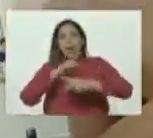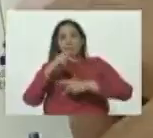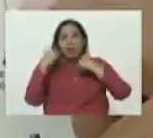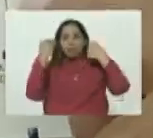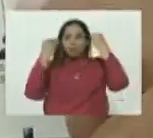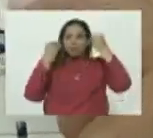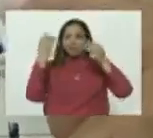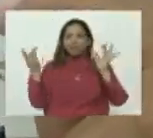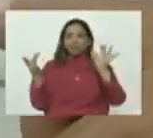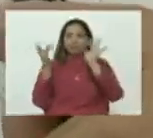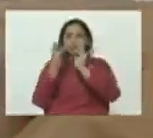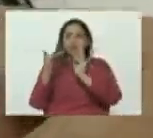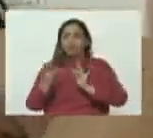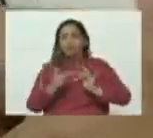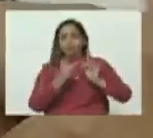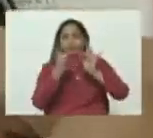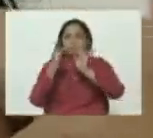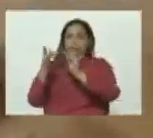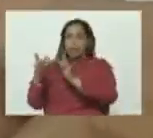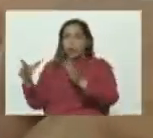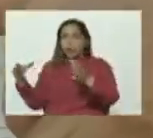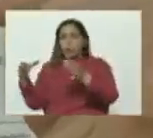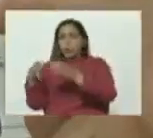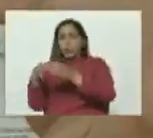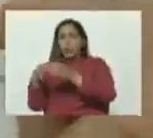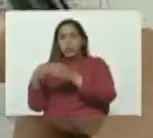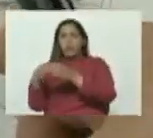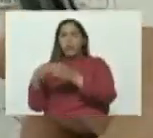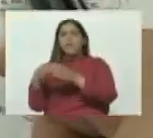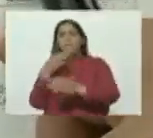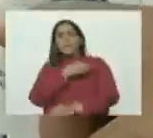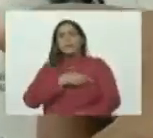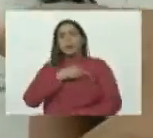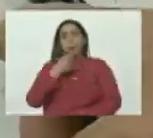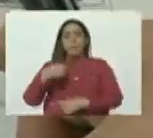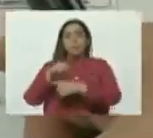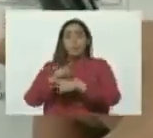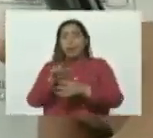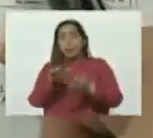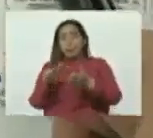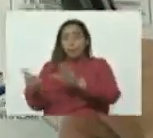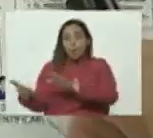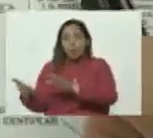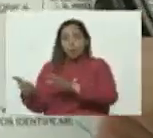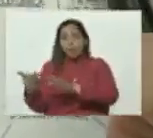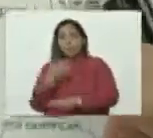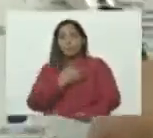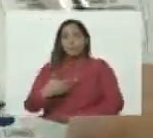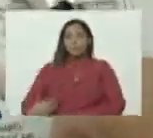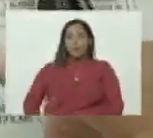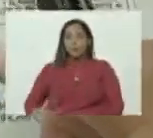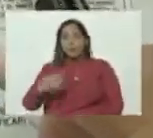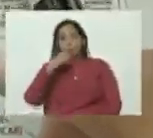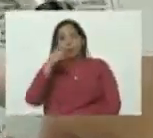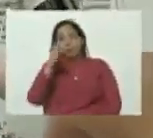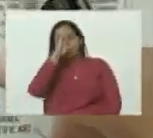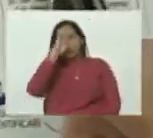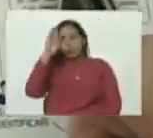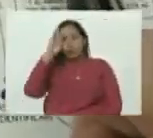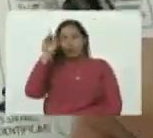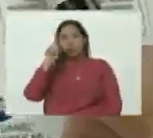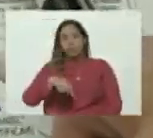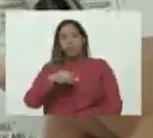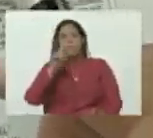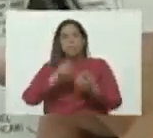con un grupo de israelíes cuya misión principal sería el asesinato del presidente Maduro, de Diosdado y de la